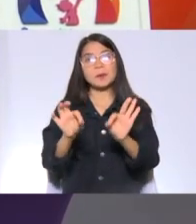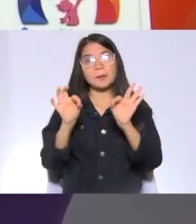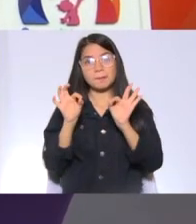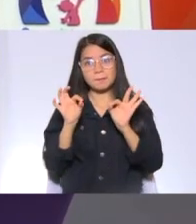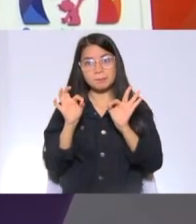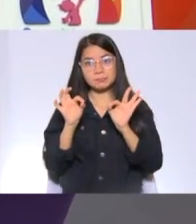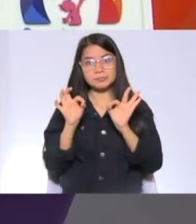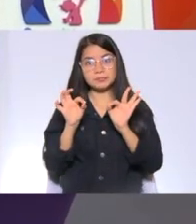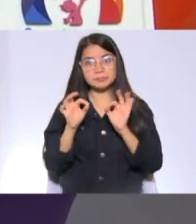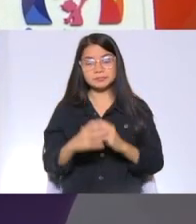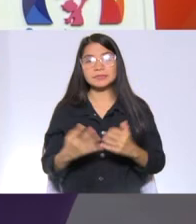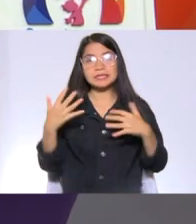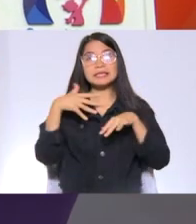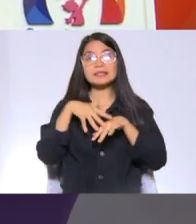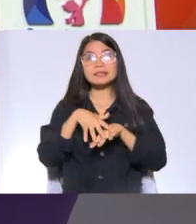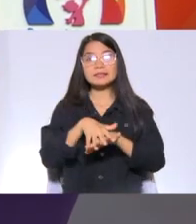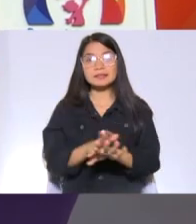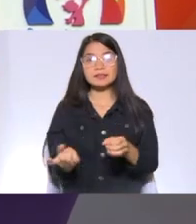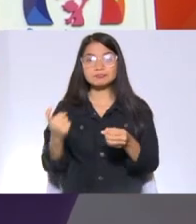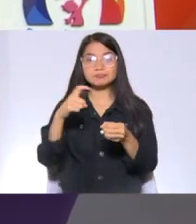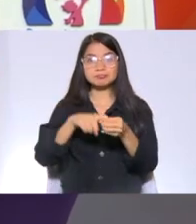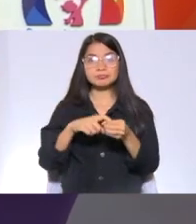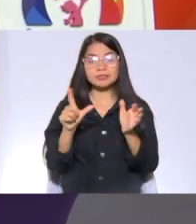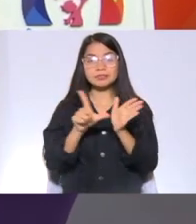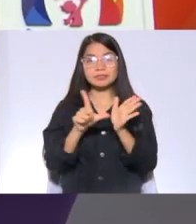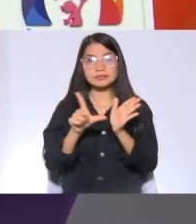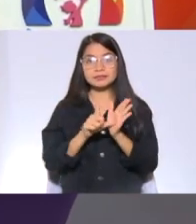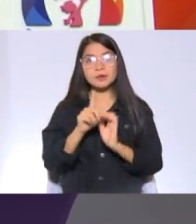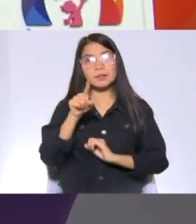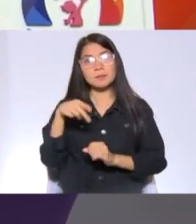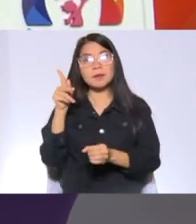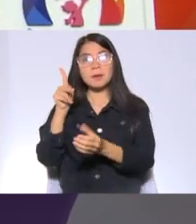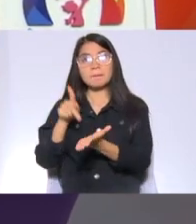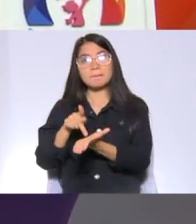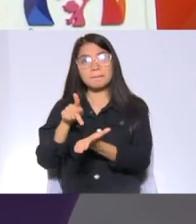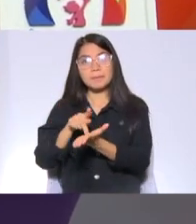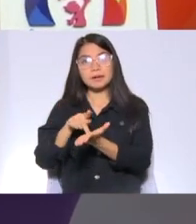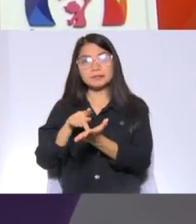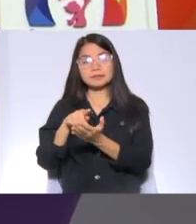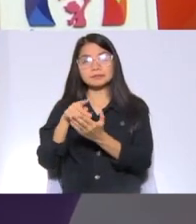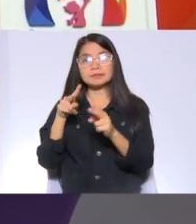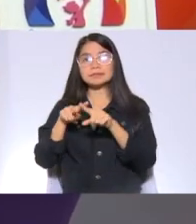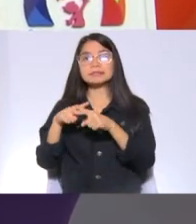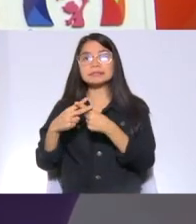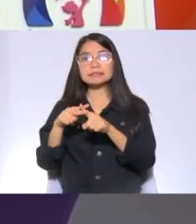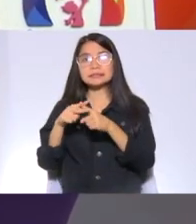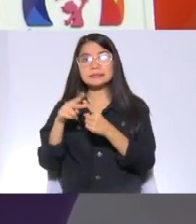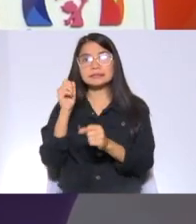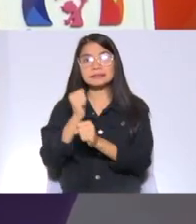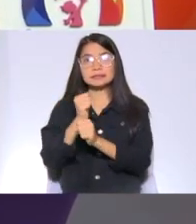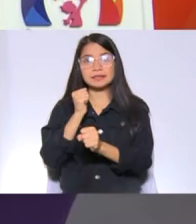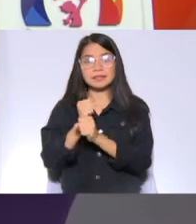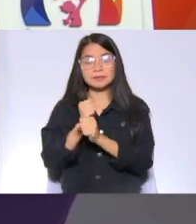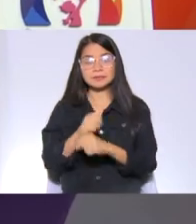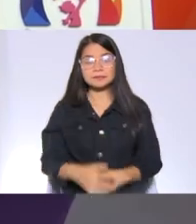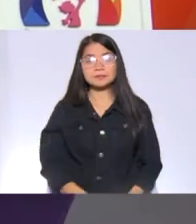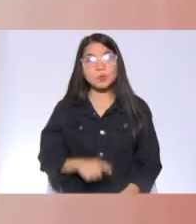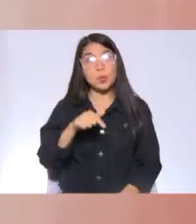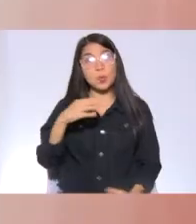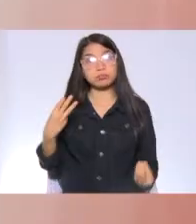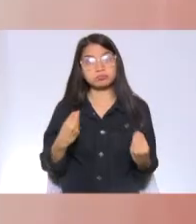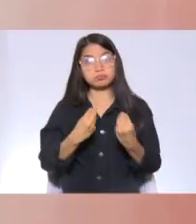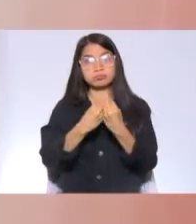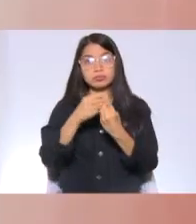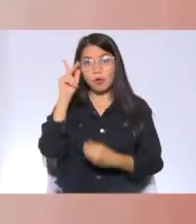especiales integrados en el nivel de media y para los participantes de los talleres de educación laboral. Hoy estoy acompañada de la profesora